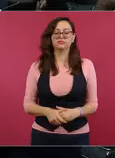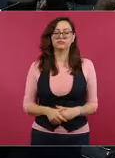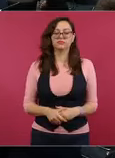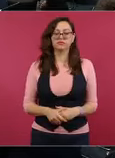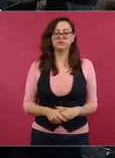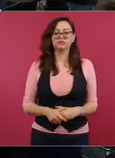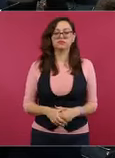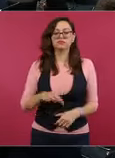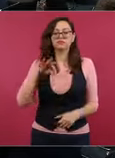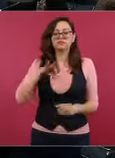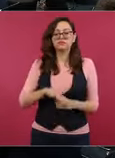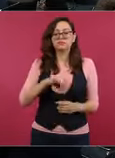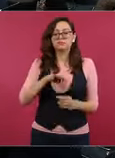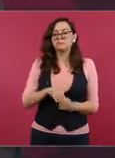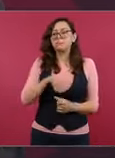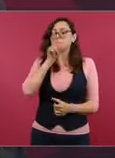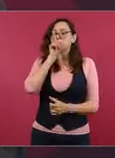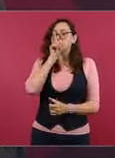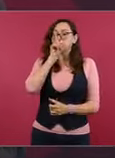con voto secreto